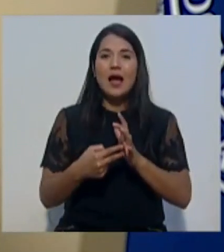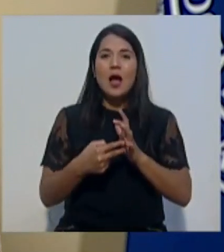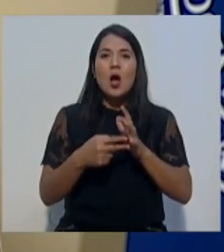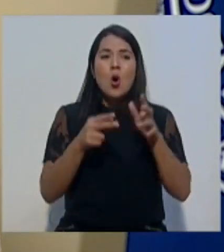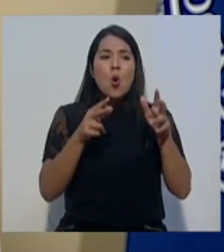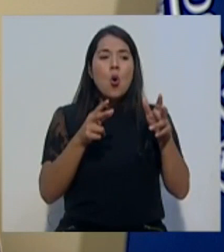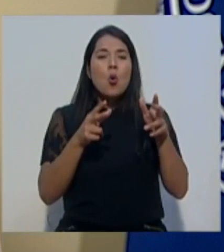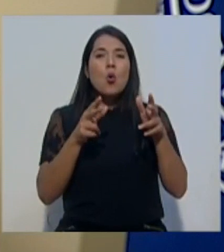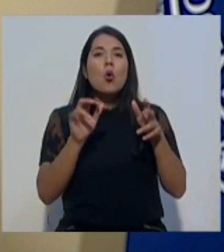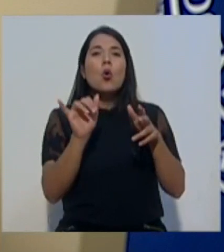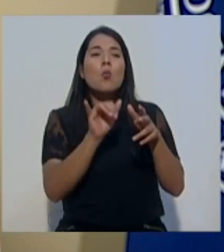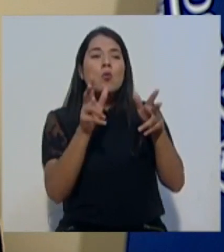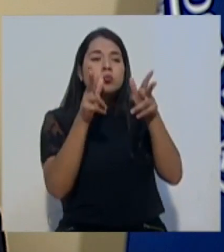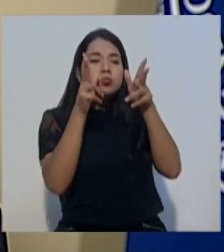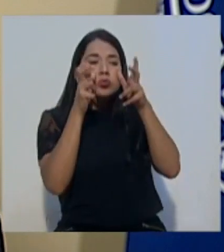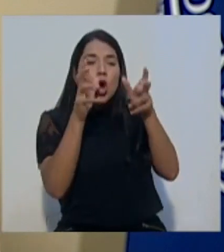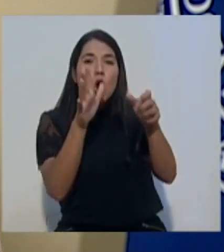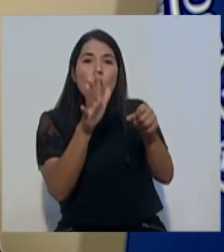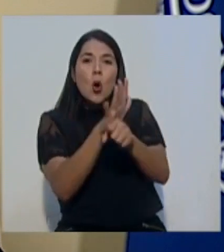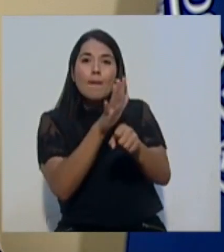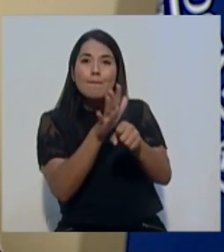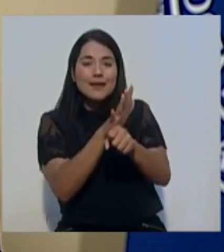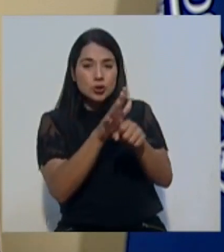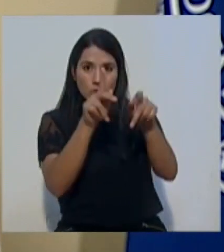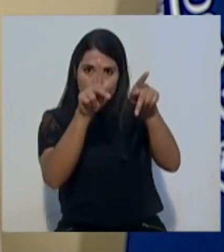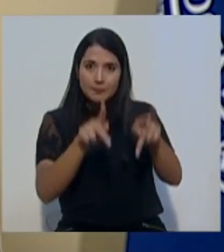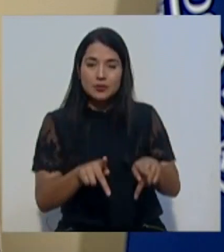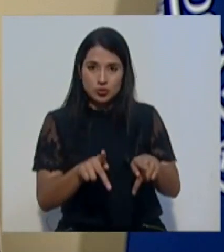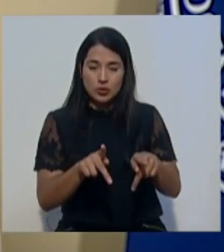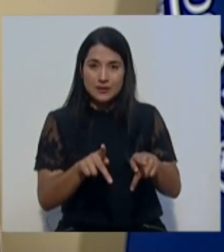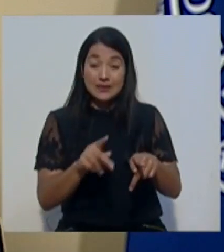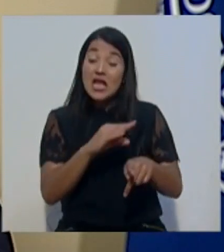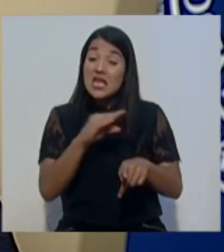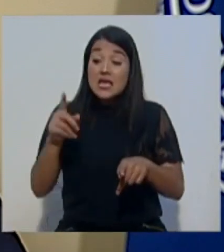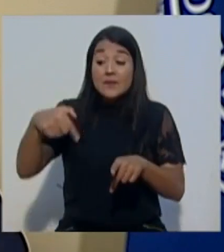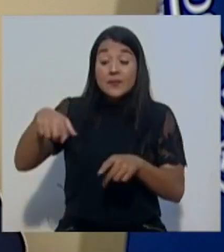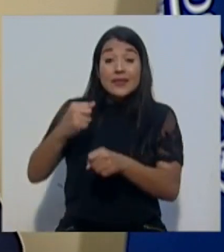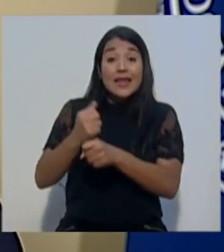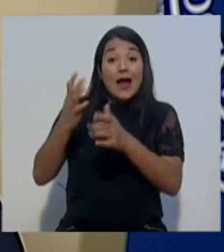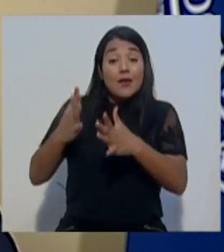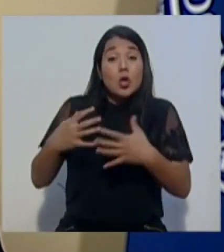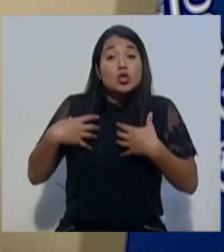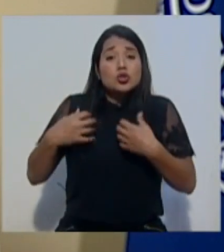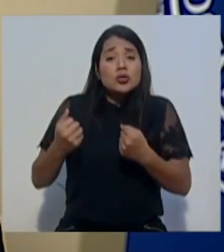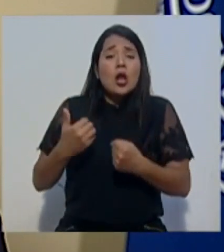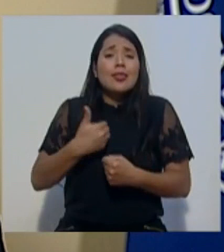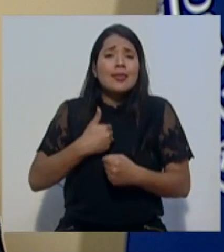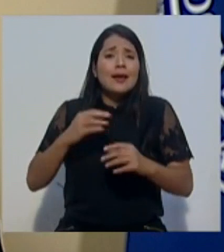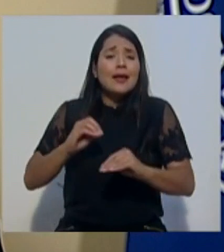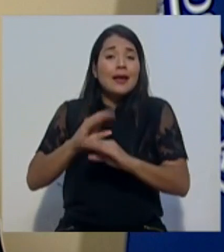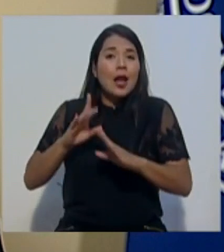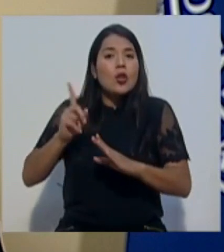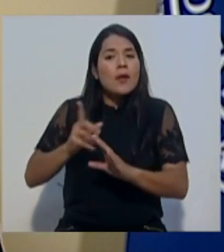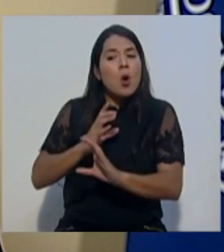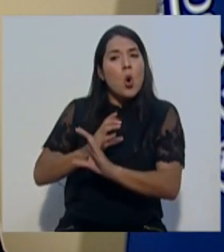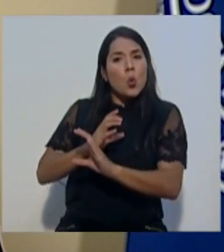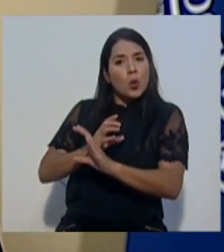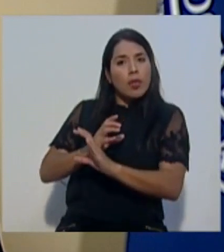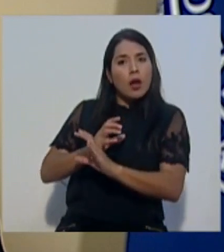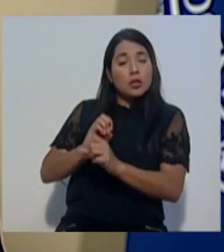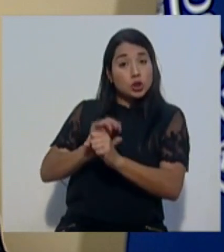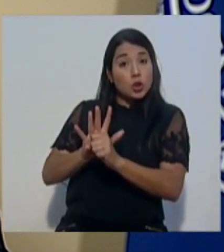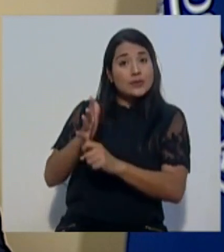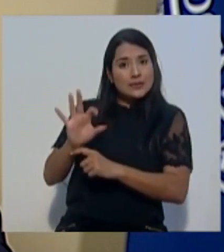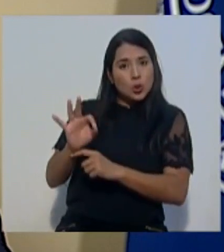las personas. Y el personal de salud también está muy claro que tenemos que cuidarnos del COVID-19 con